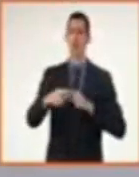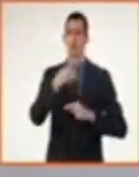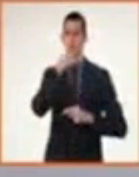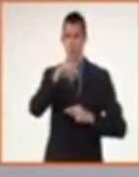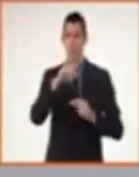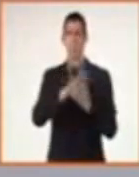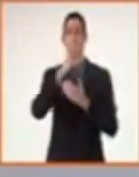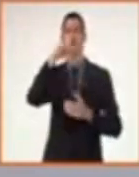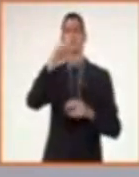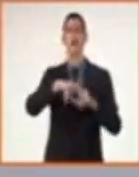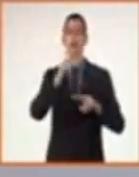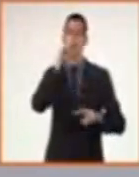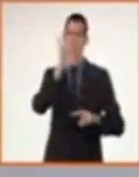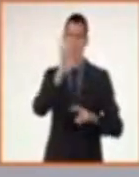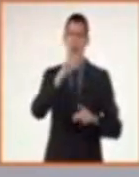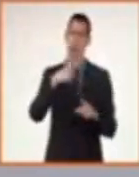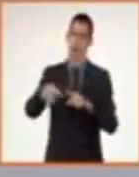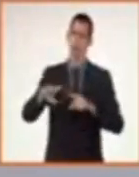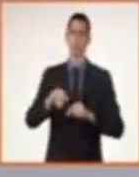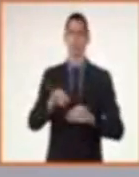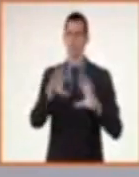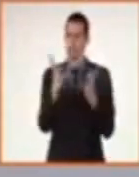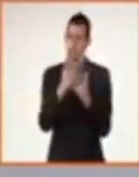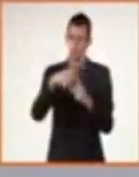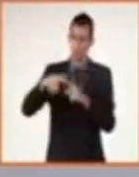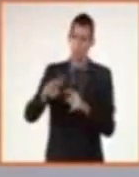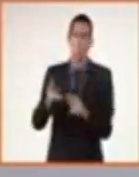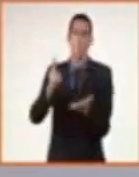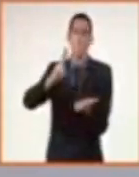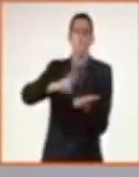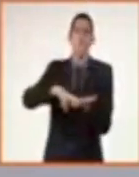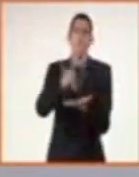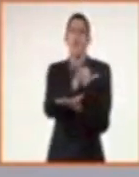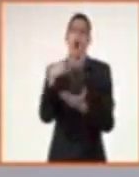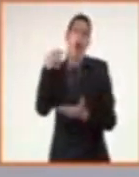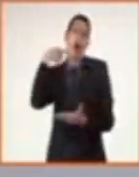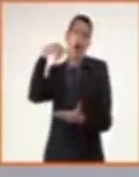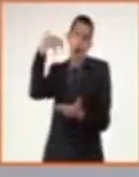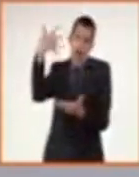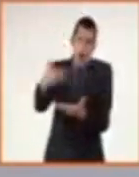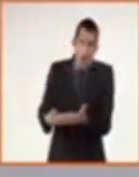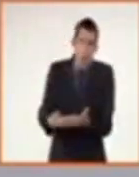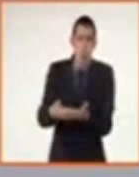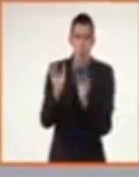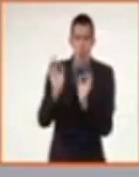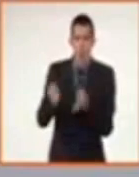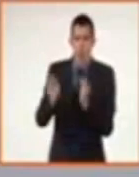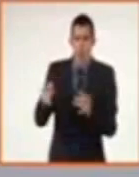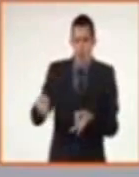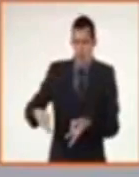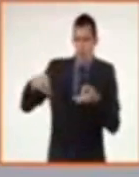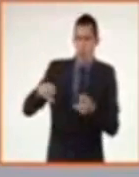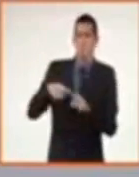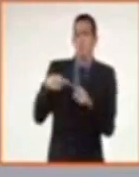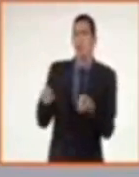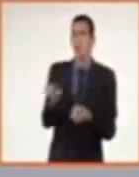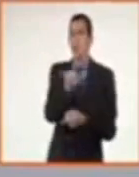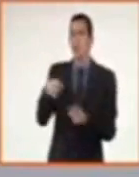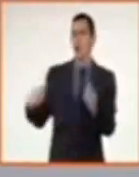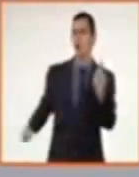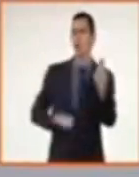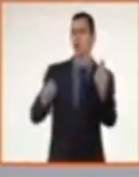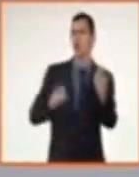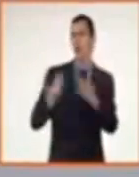jóvenes, de mujeres, va a ser el segundo parlamento de mayor cantidad de mujeres a nivel mundial,